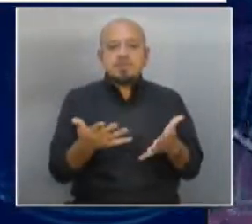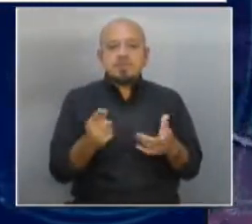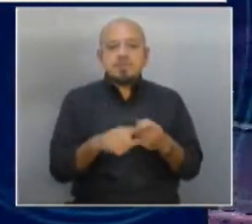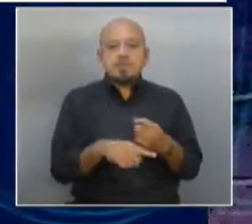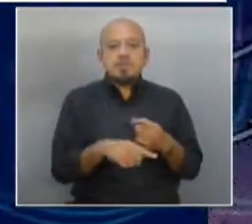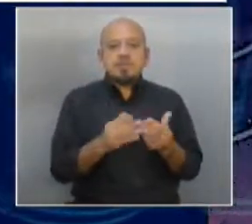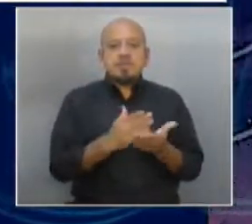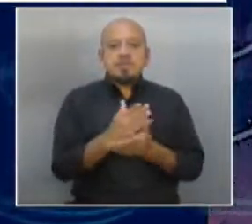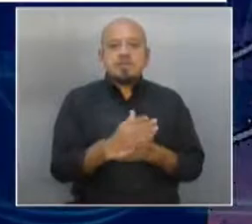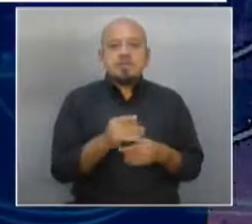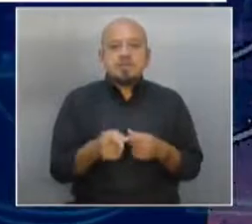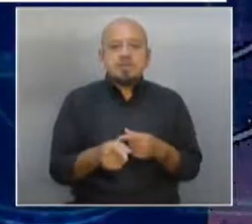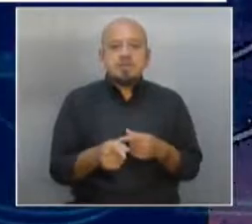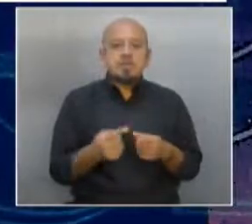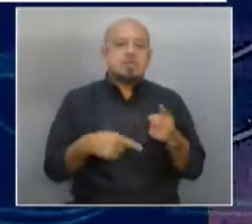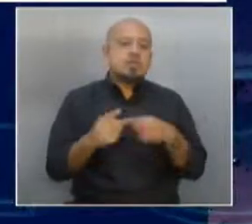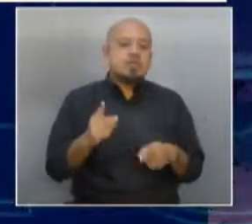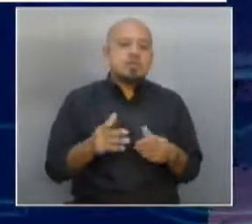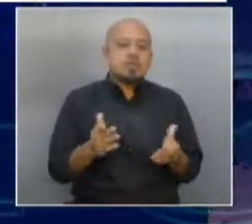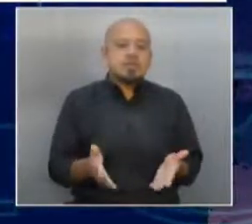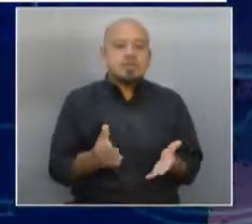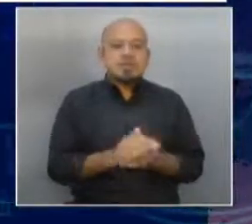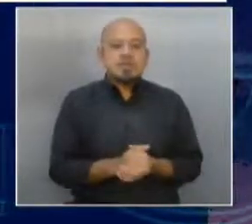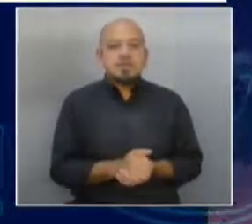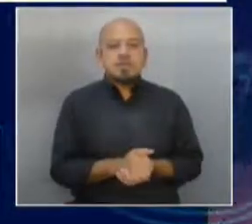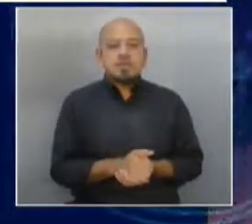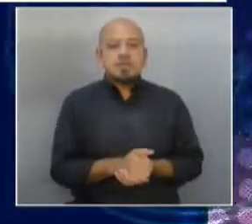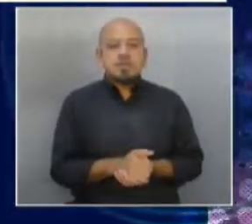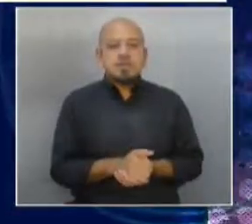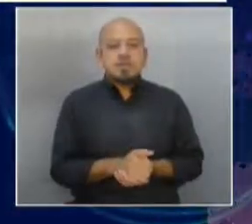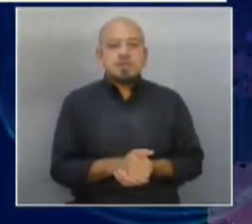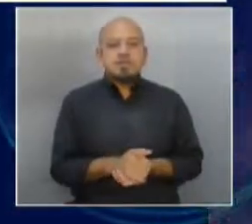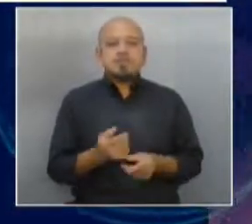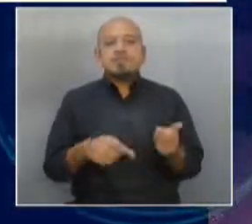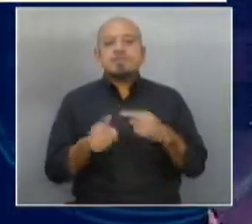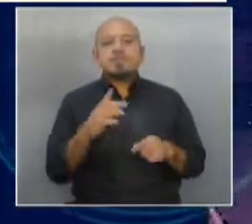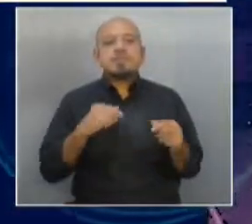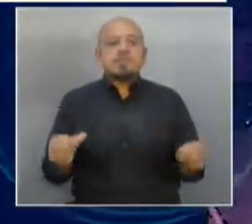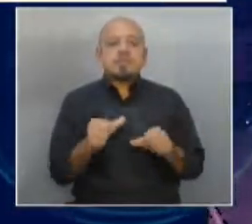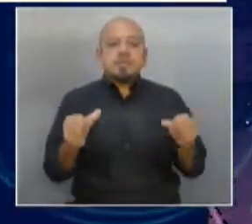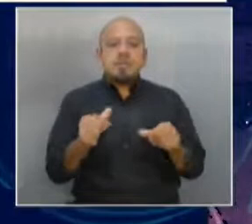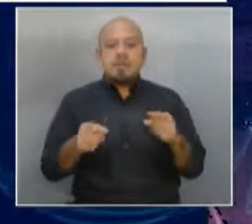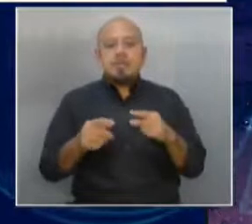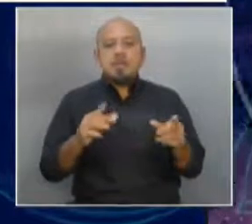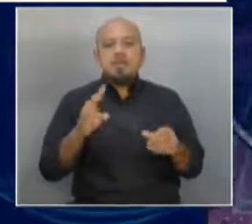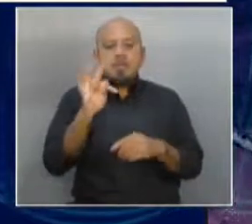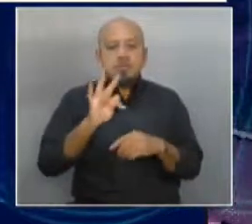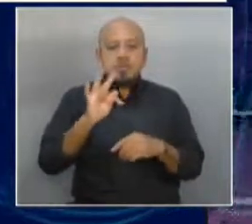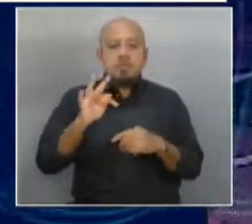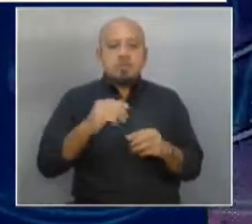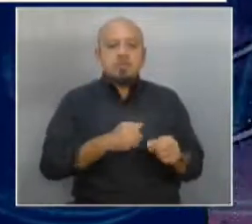Siempre está dándome para adelante. Así que bueno. Camilo, contanos un poco cómo se construye el espectáculo desde esta lógica de los talleres